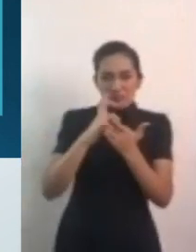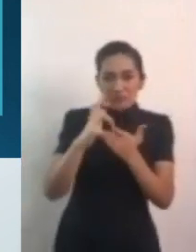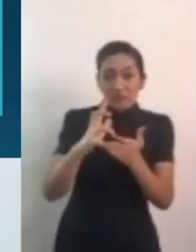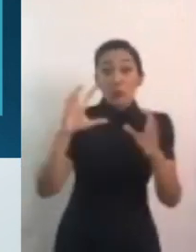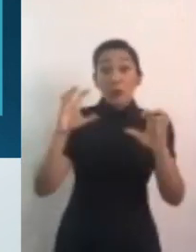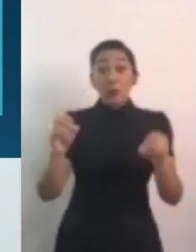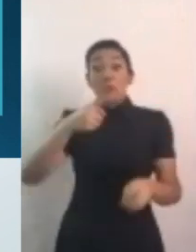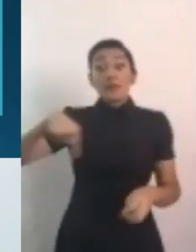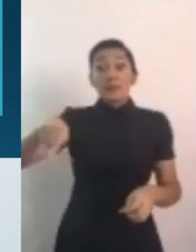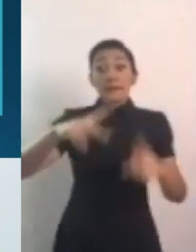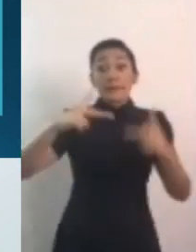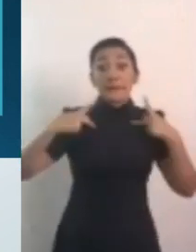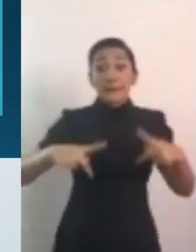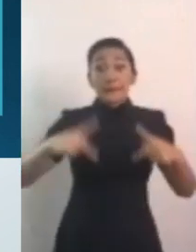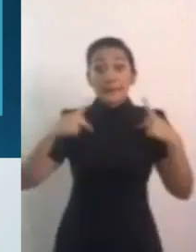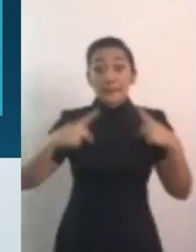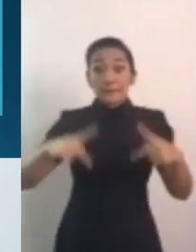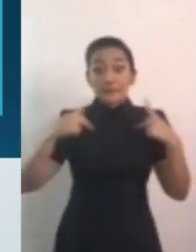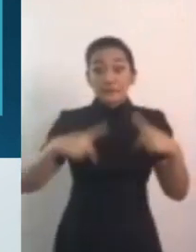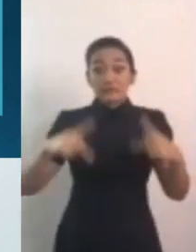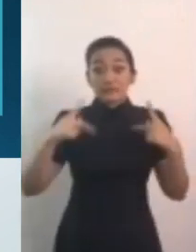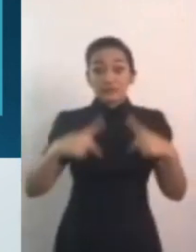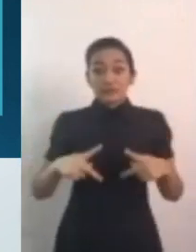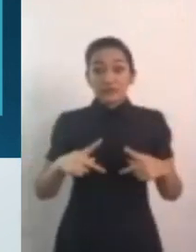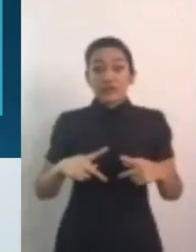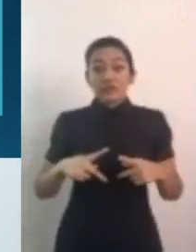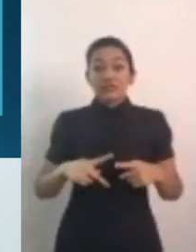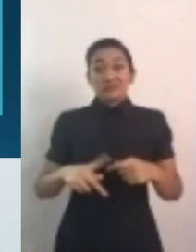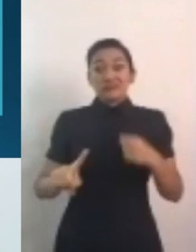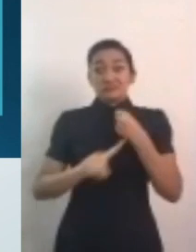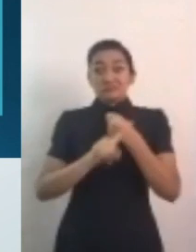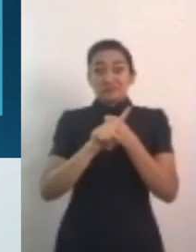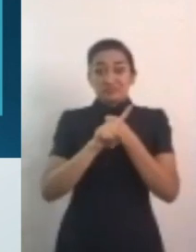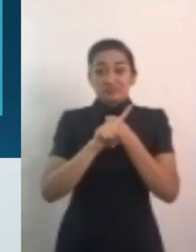hace irritable. Esto lleva a conflictos